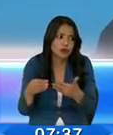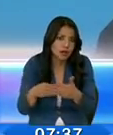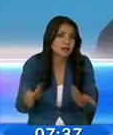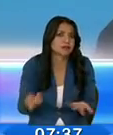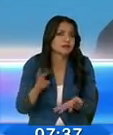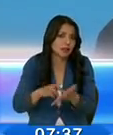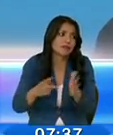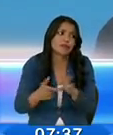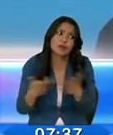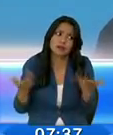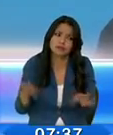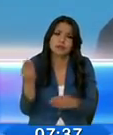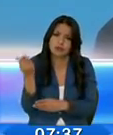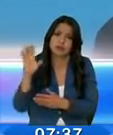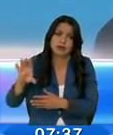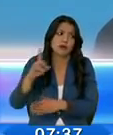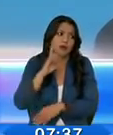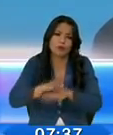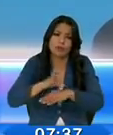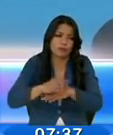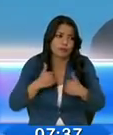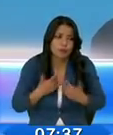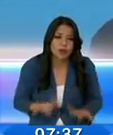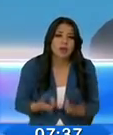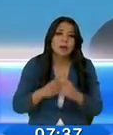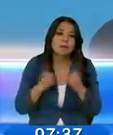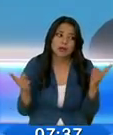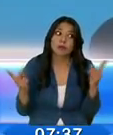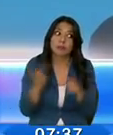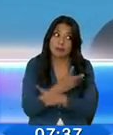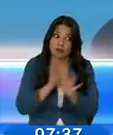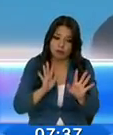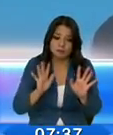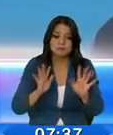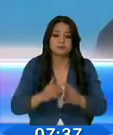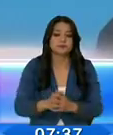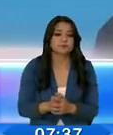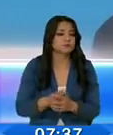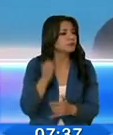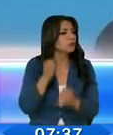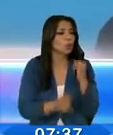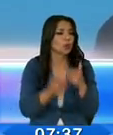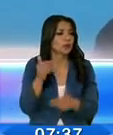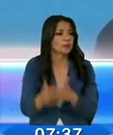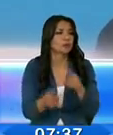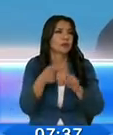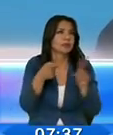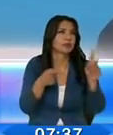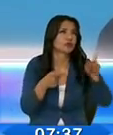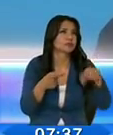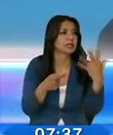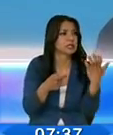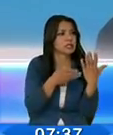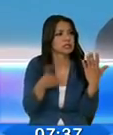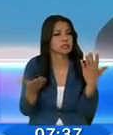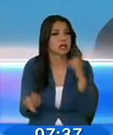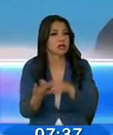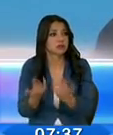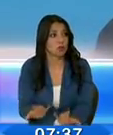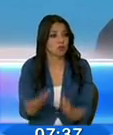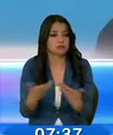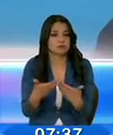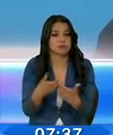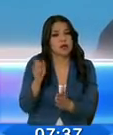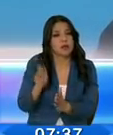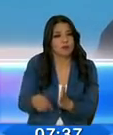471 millones. Pero claro, el daño habría podido ser mucho mayor. Y en esta última fase, desde 2015 a la fecha, el equipo de abogados y